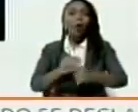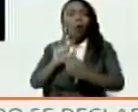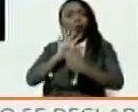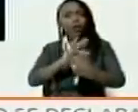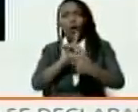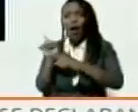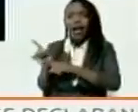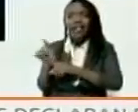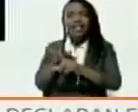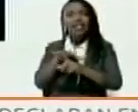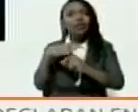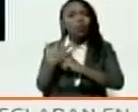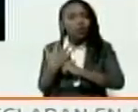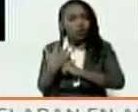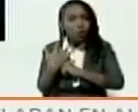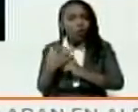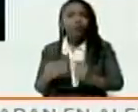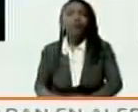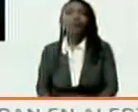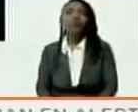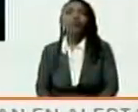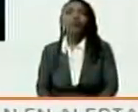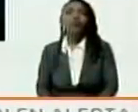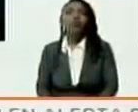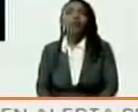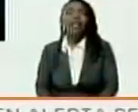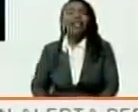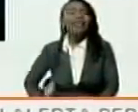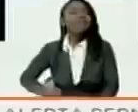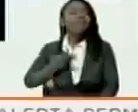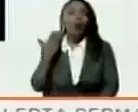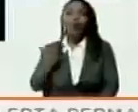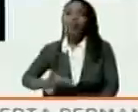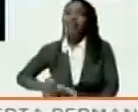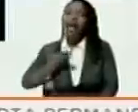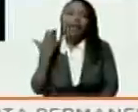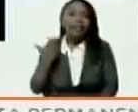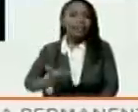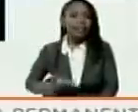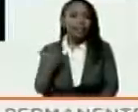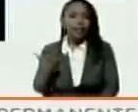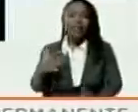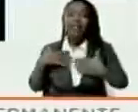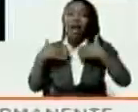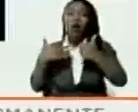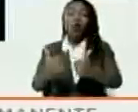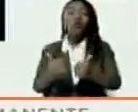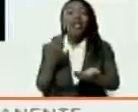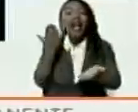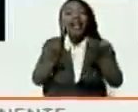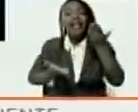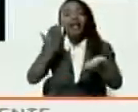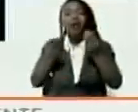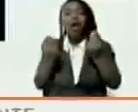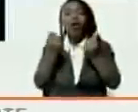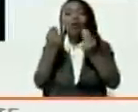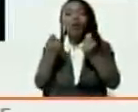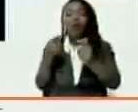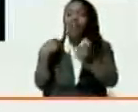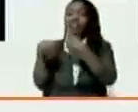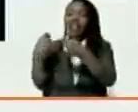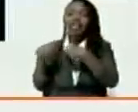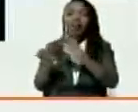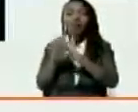esta circunstancia la importancia para la salud y el equilibrio de la economía y las finanzas del